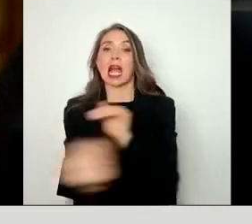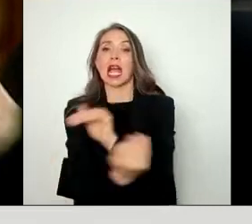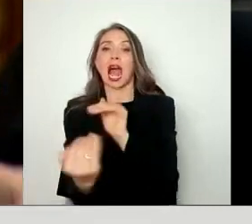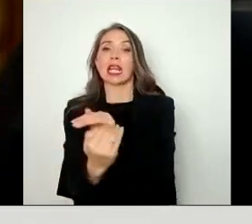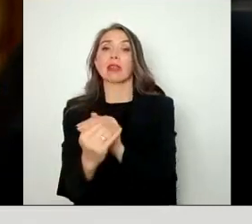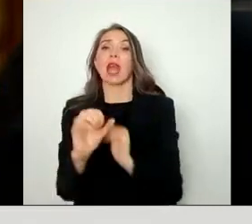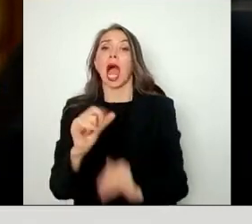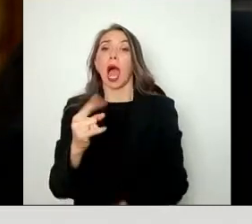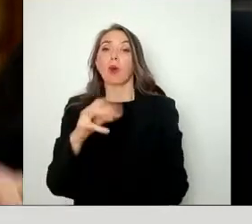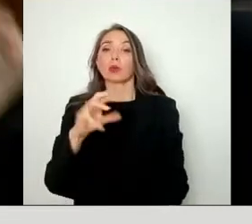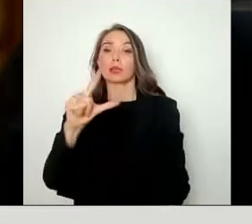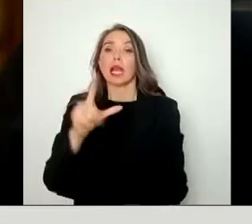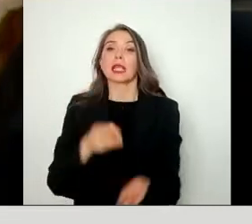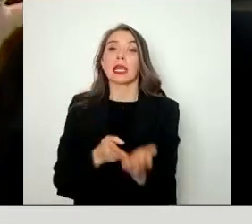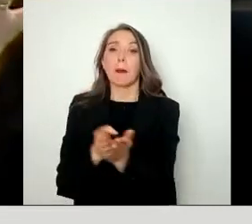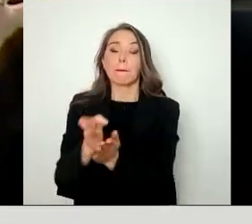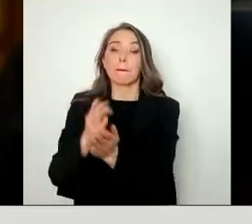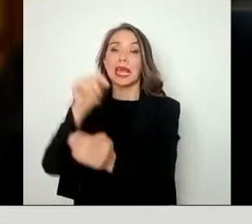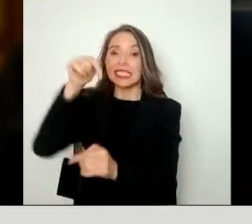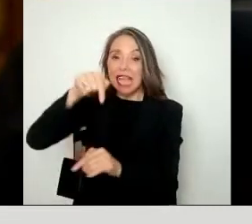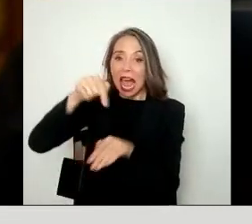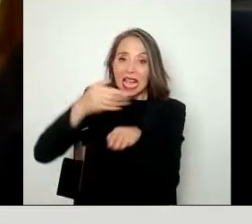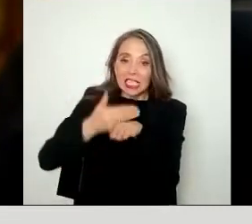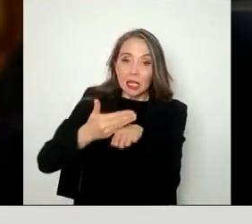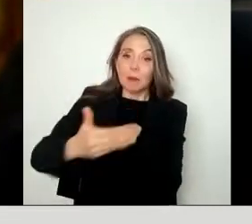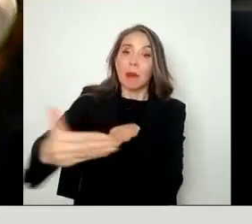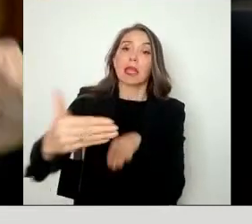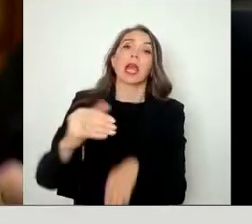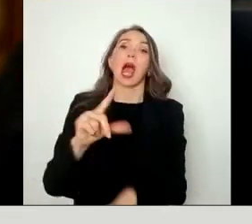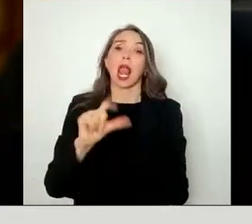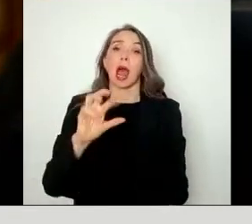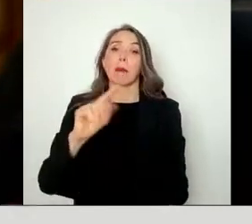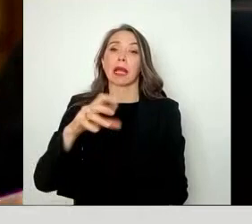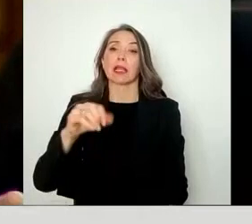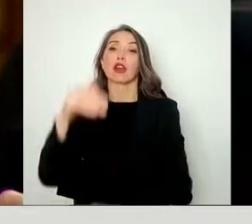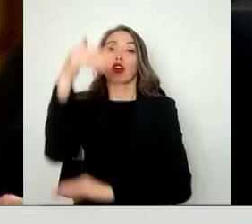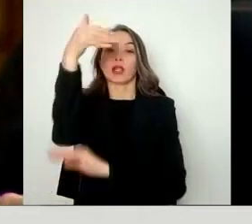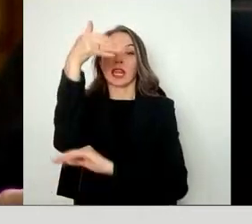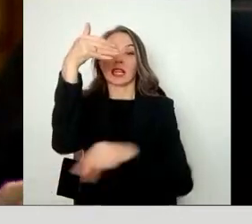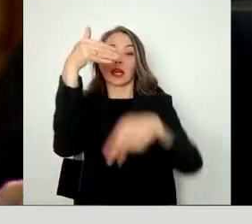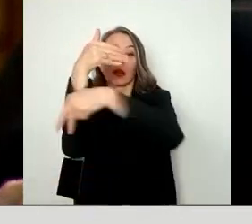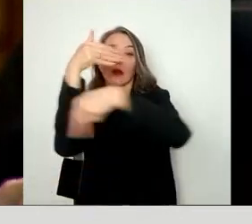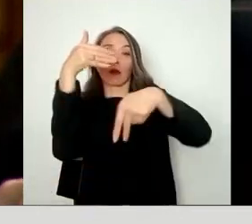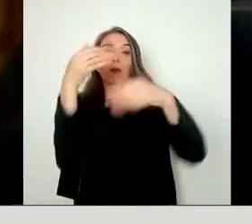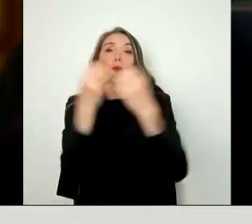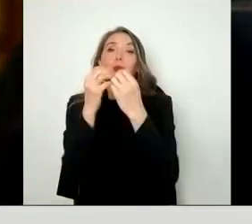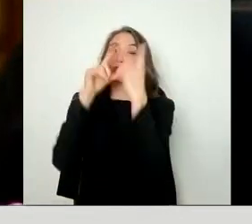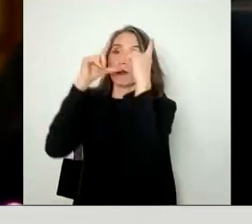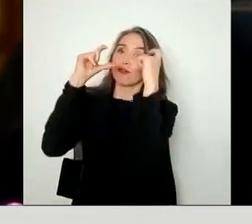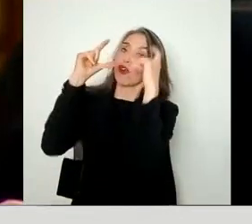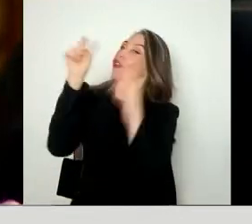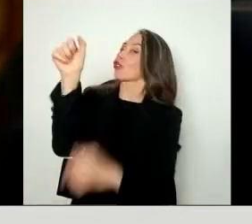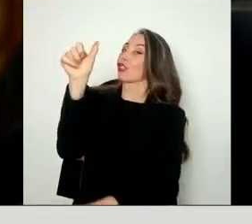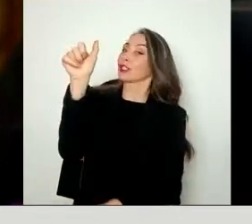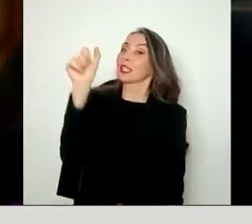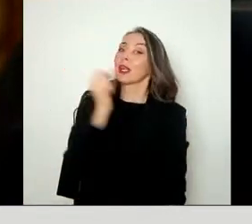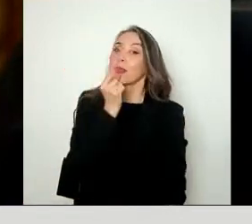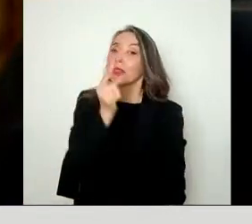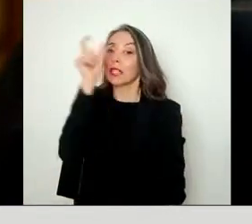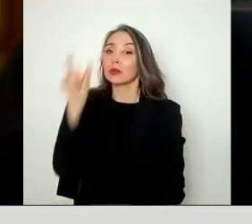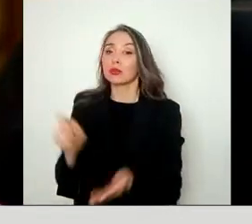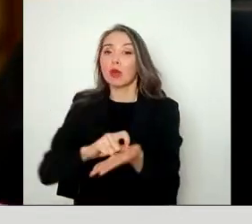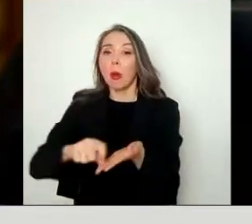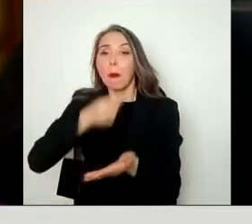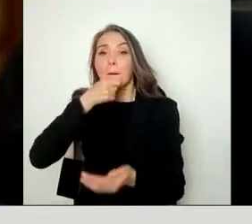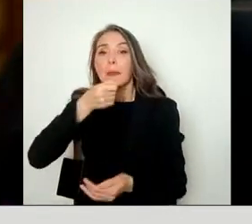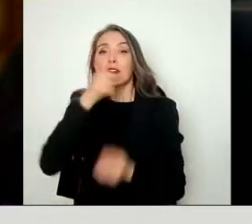nuestra Patagonia Este es un letrero que mucha gente se ha fotografiado con él y que realmente como lo denunció el periodista es